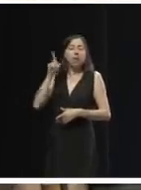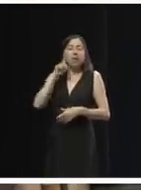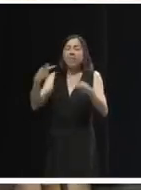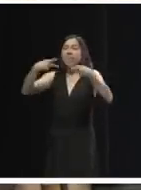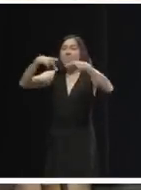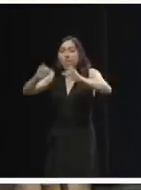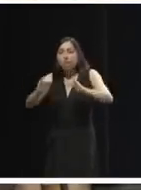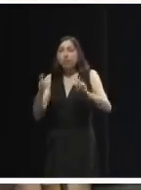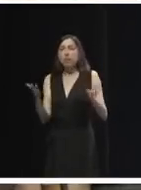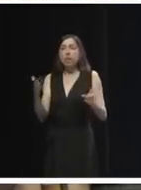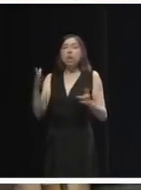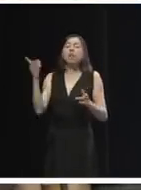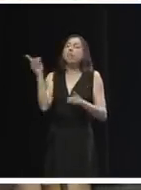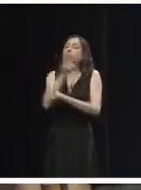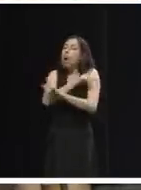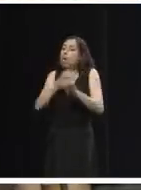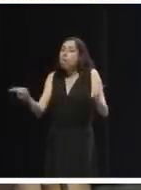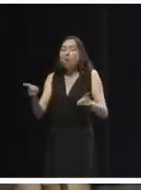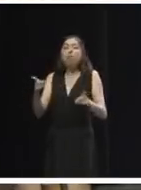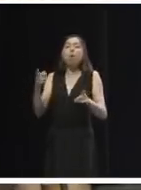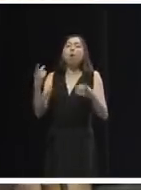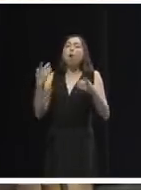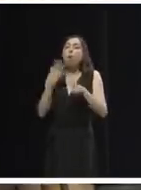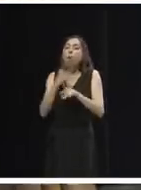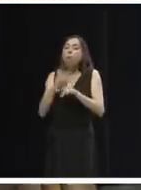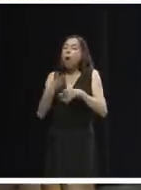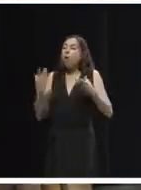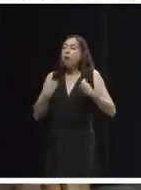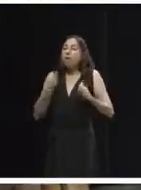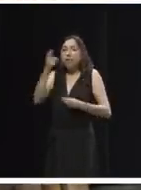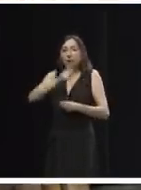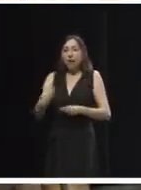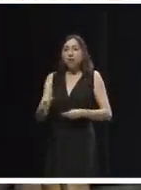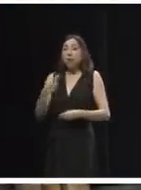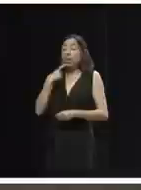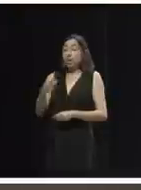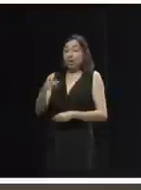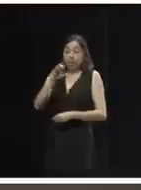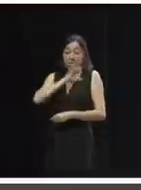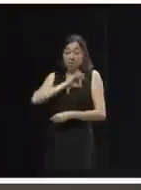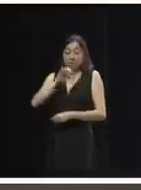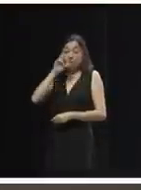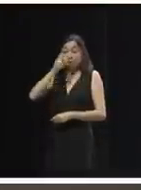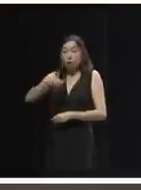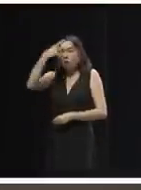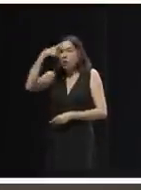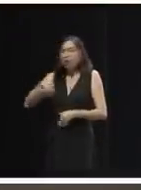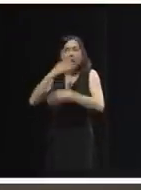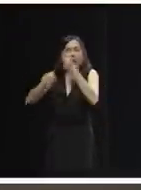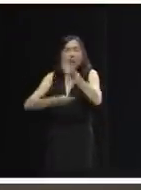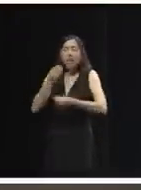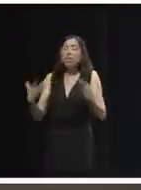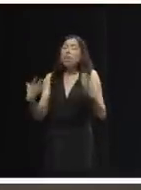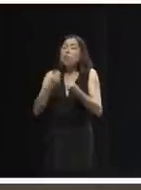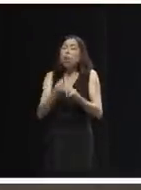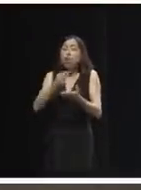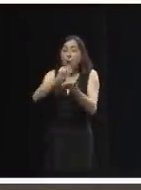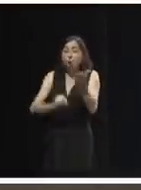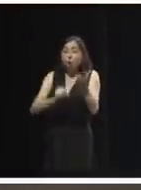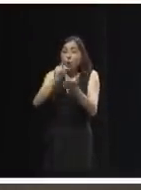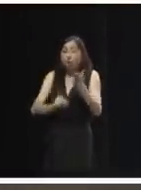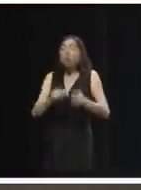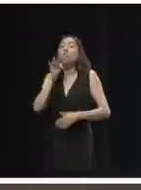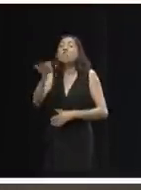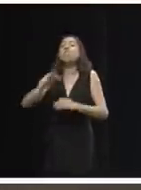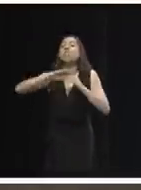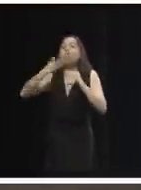gente. Dice el señor Feijóo que no sabe qué hacer con los fijos discontinuos. ¿Su alternativa acaso pasa en